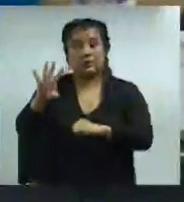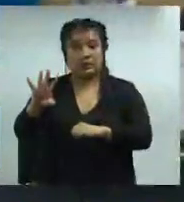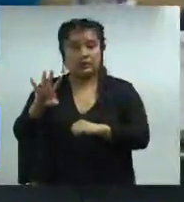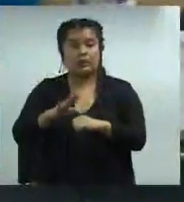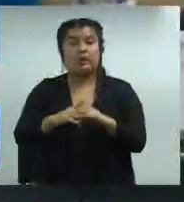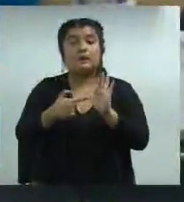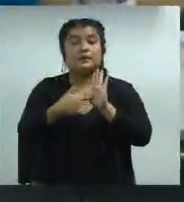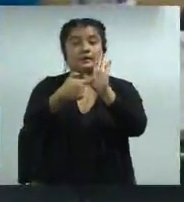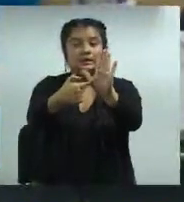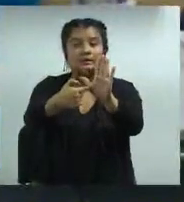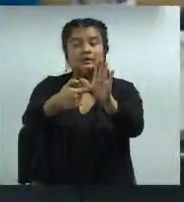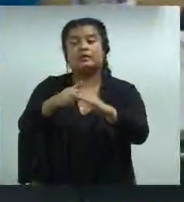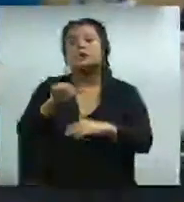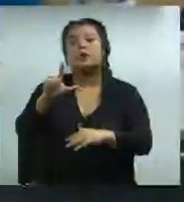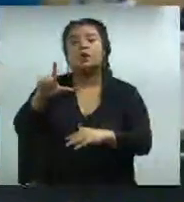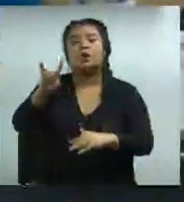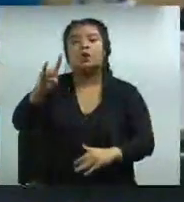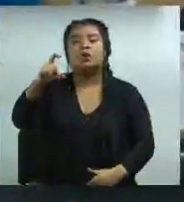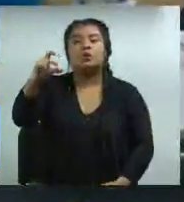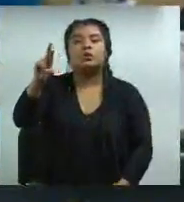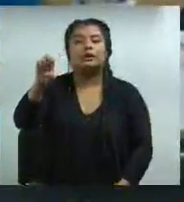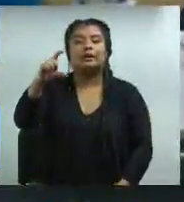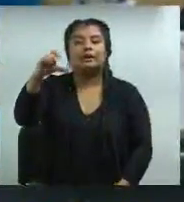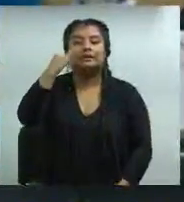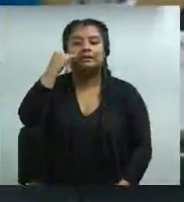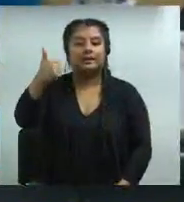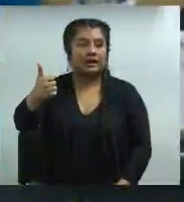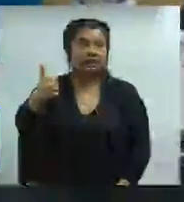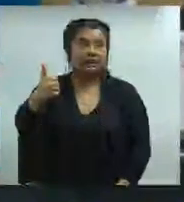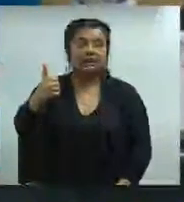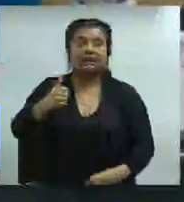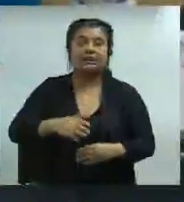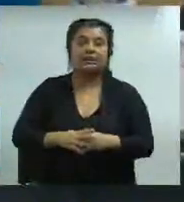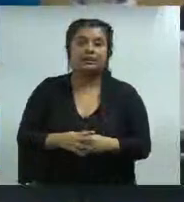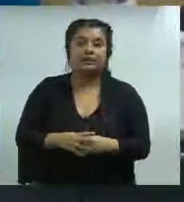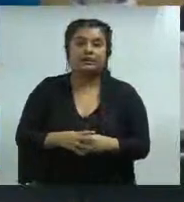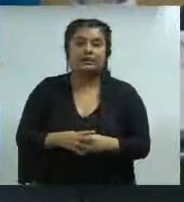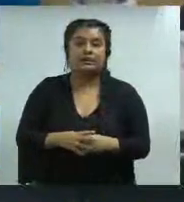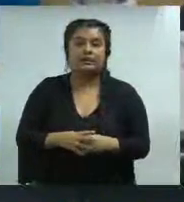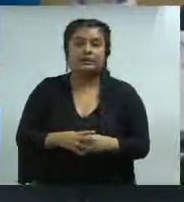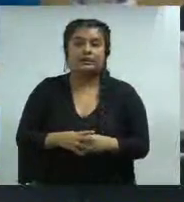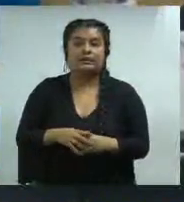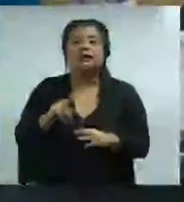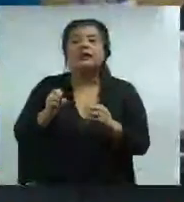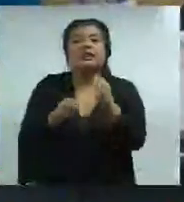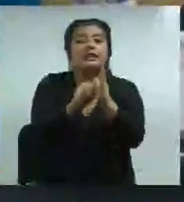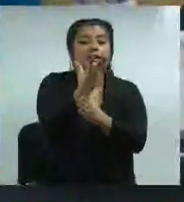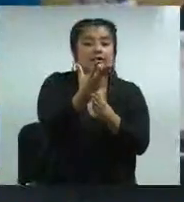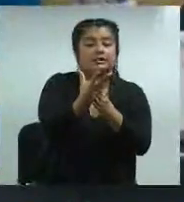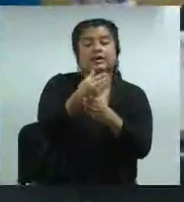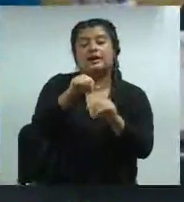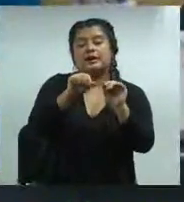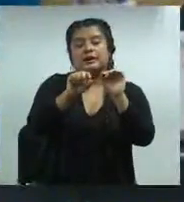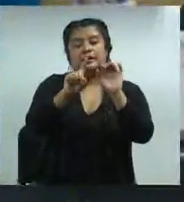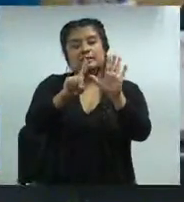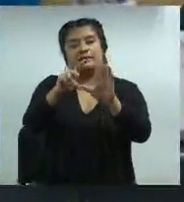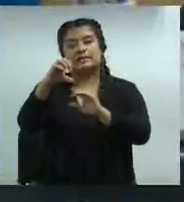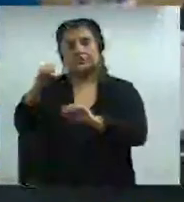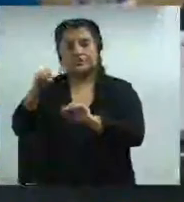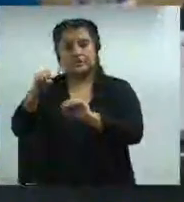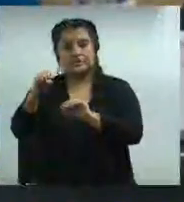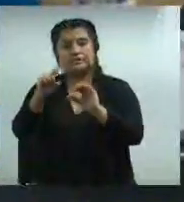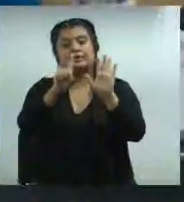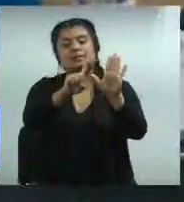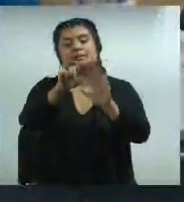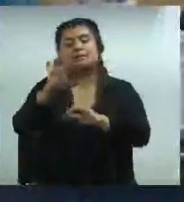propuesto por la diputada Lucrecia Marroquín, que es la iniciativa 6064 en